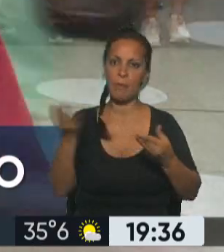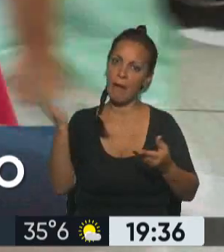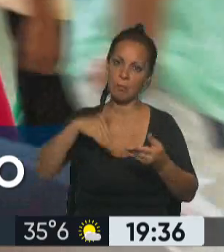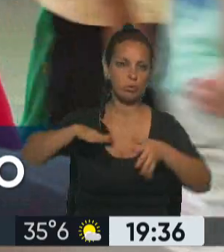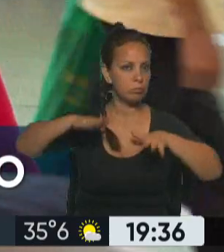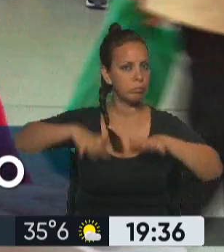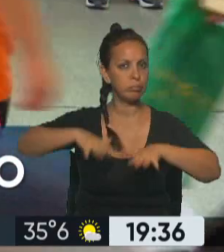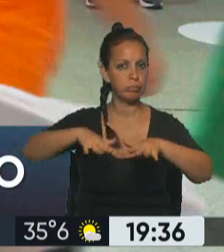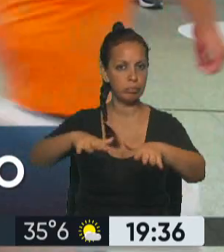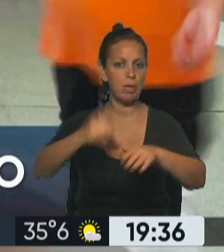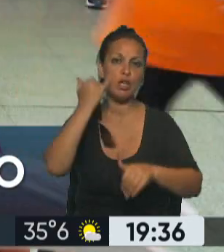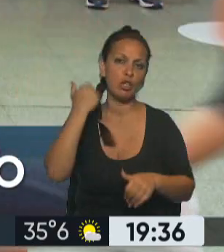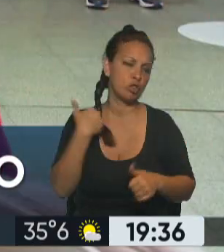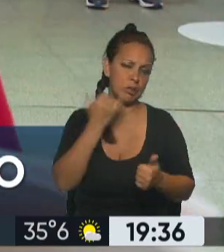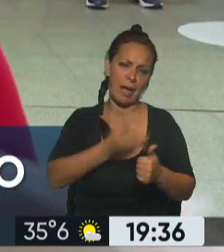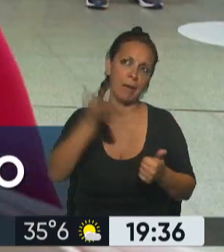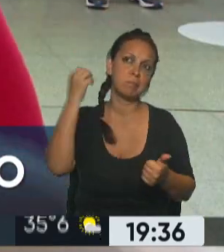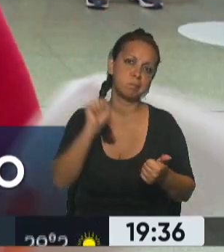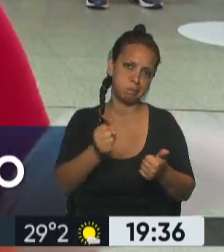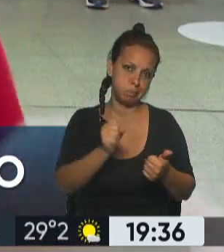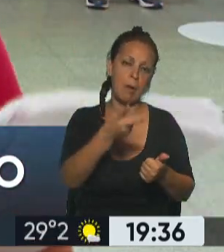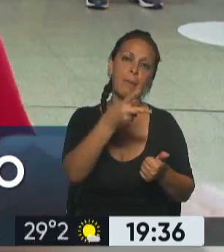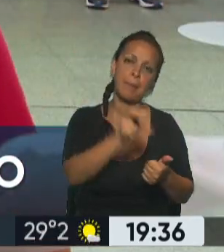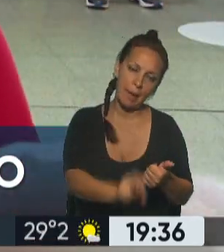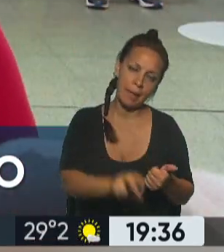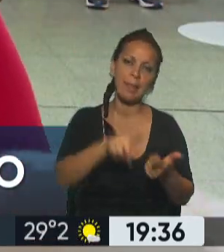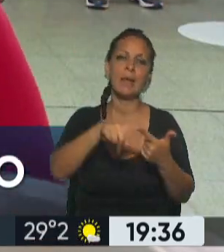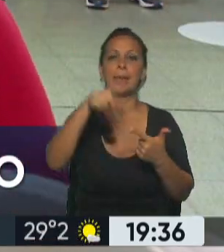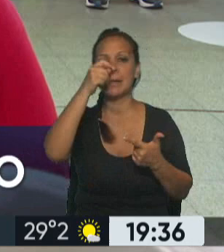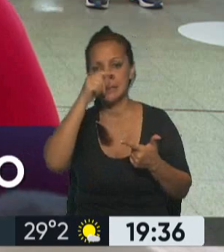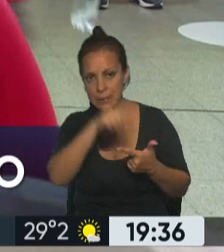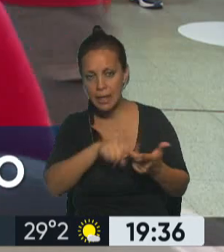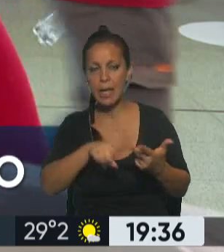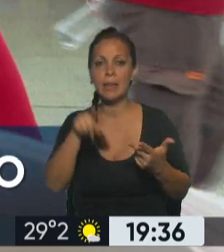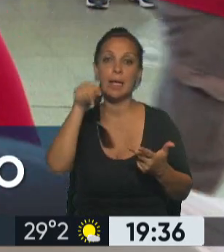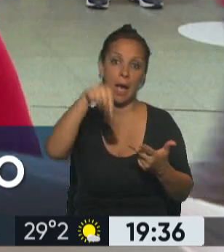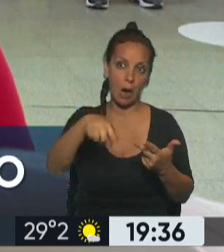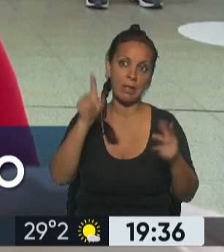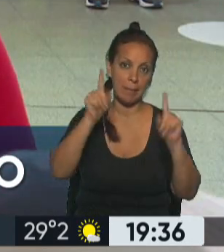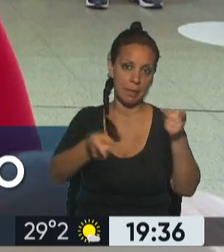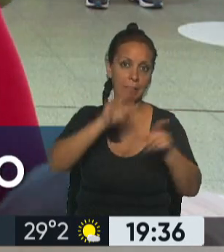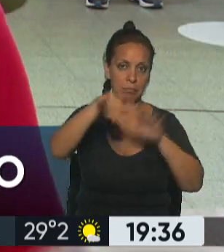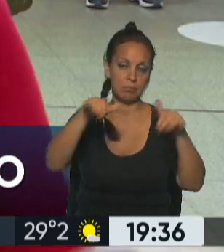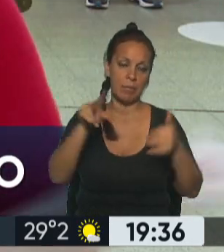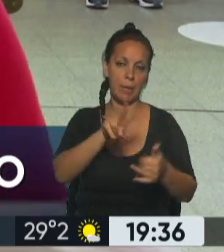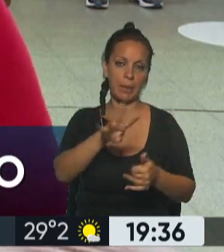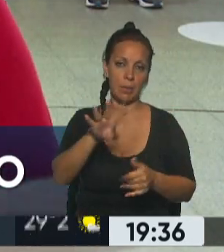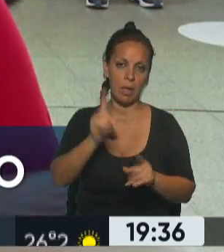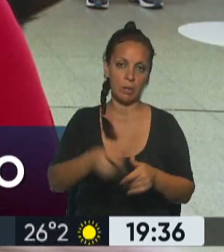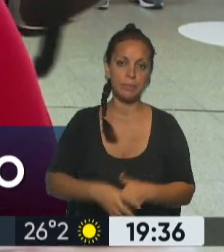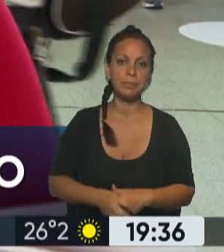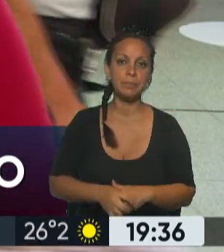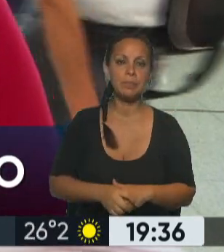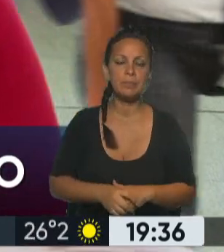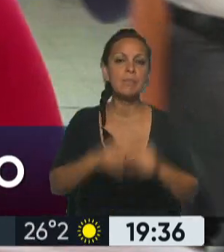ya marchamos el 20, marchamos el 27, somos parte de las presentaciones judiciales y ahora estamos convocando a marchar el 24. No solo